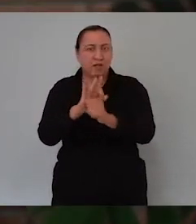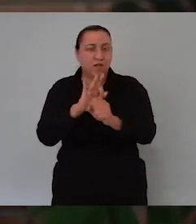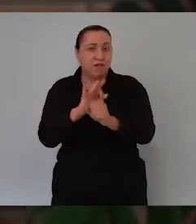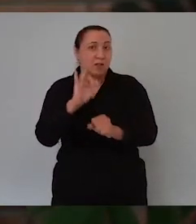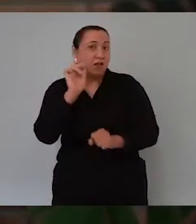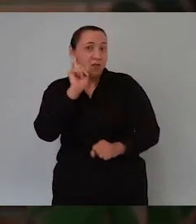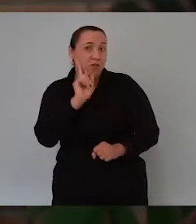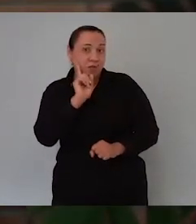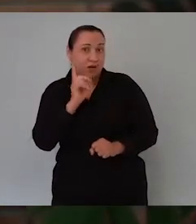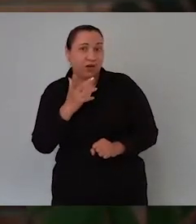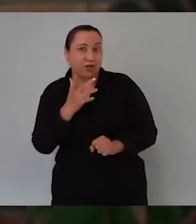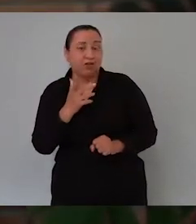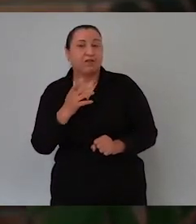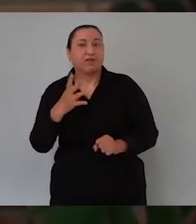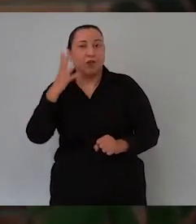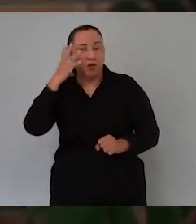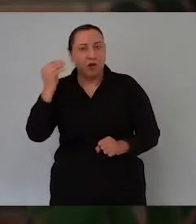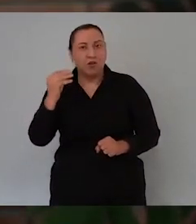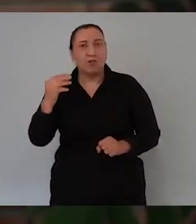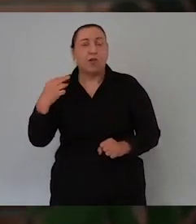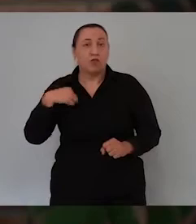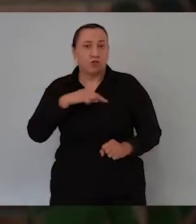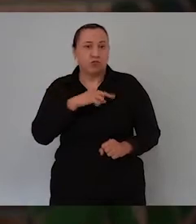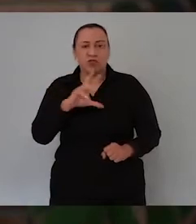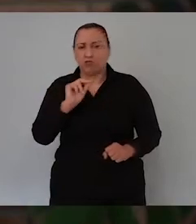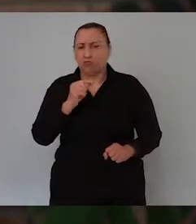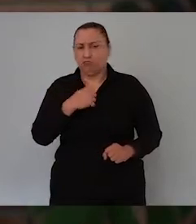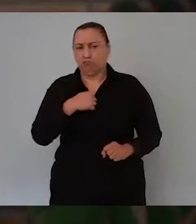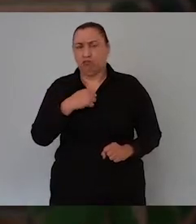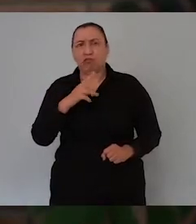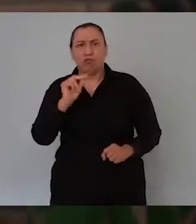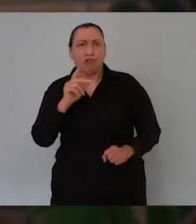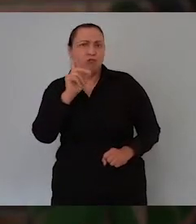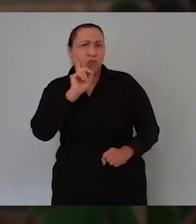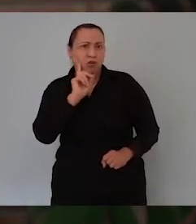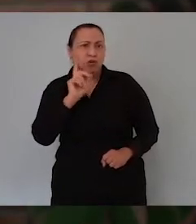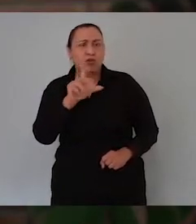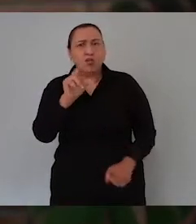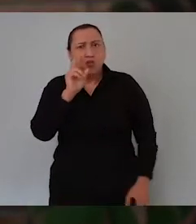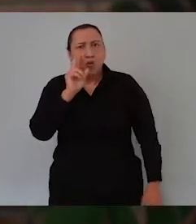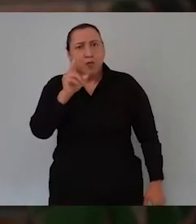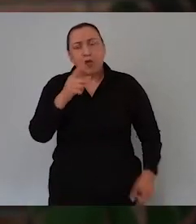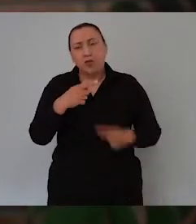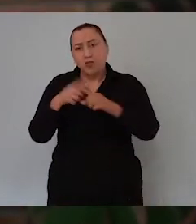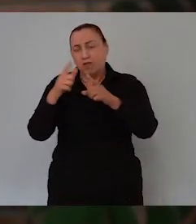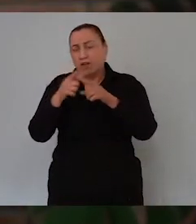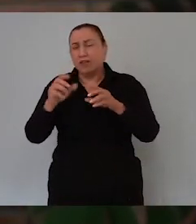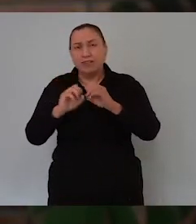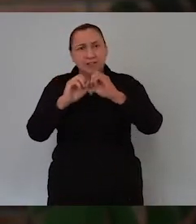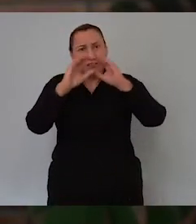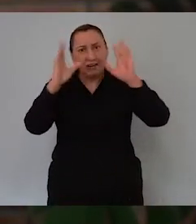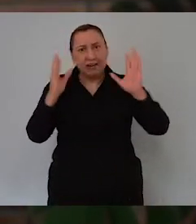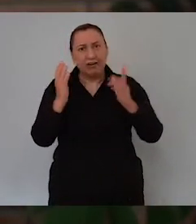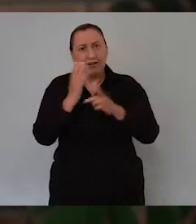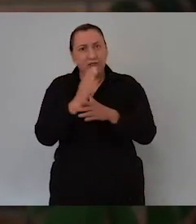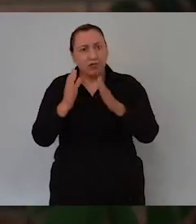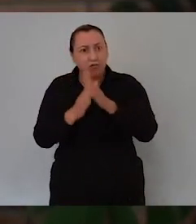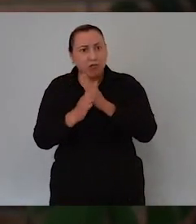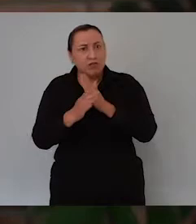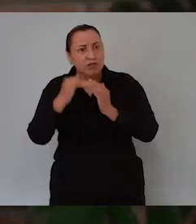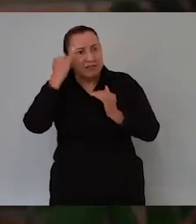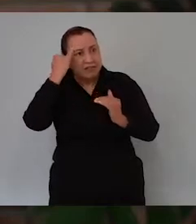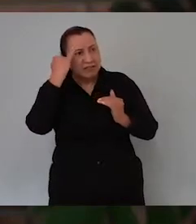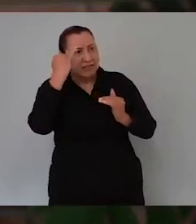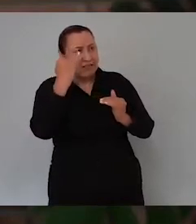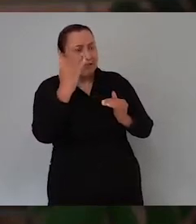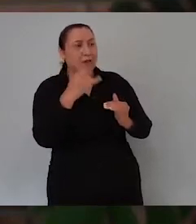de unidad para defender a Colima y a sus mujeres. No me basta a mí ser mujer si no trabajo y acredito con acciones